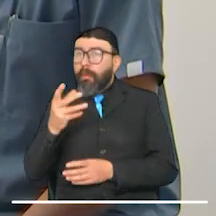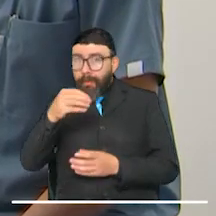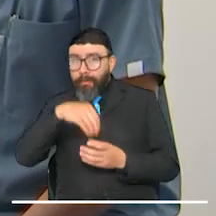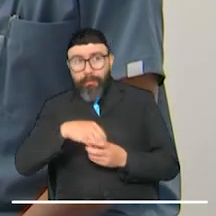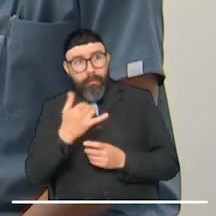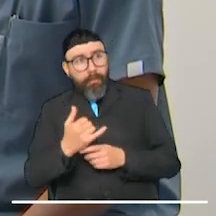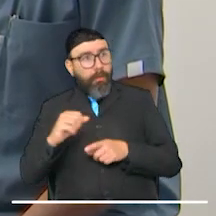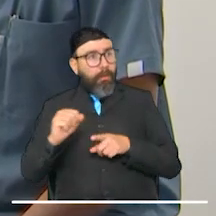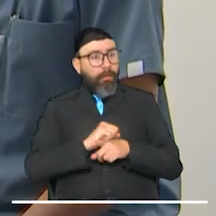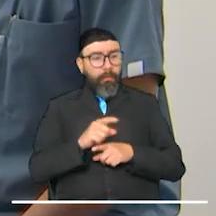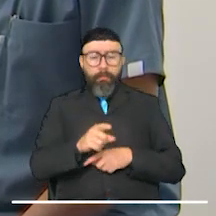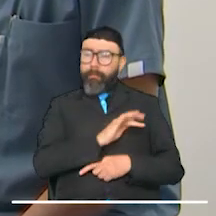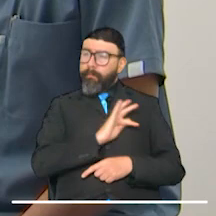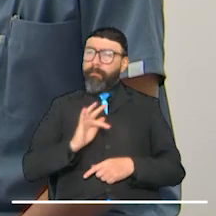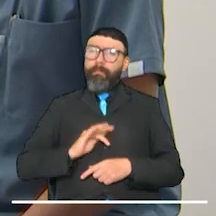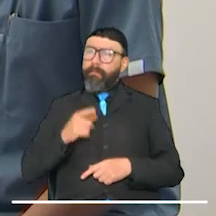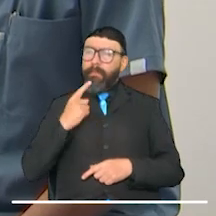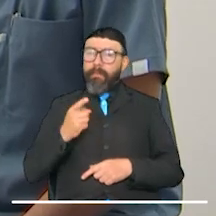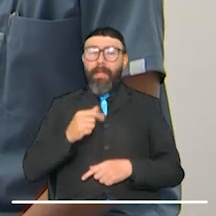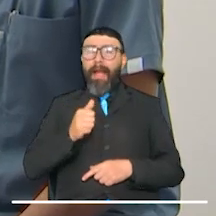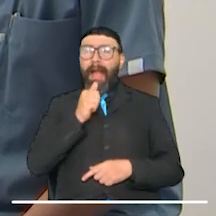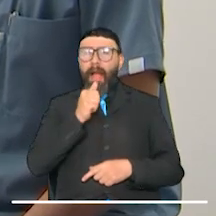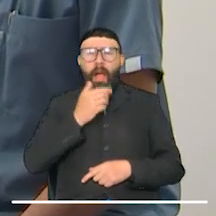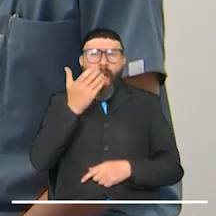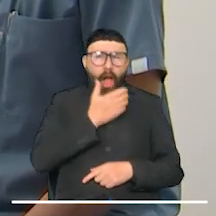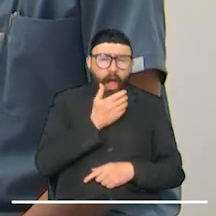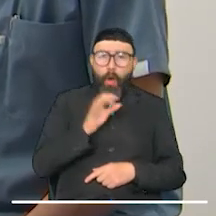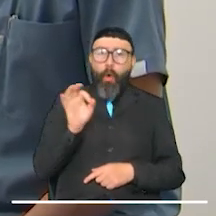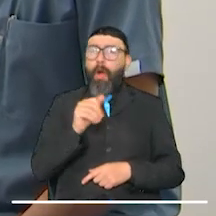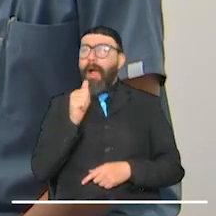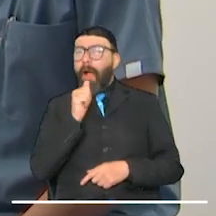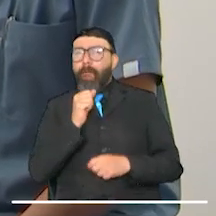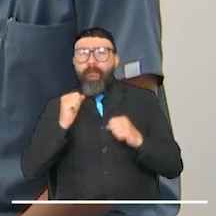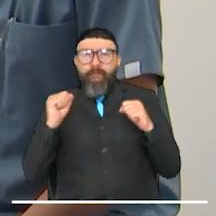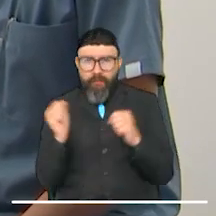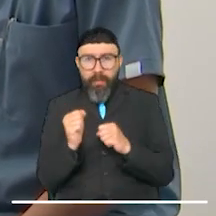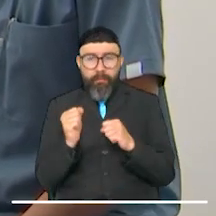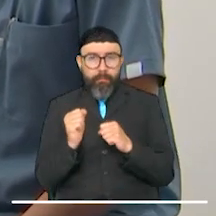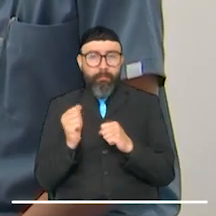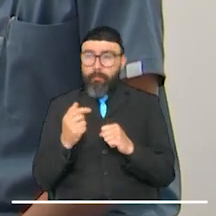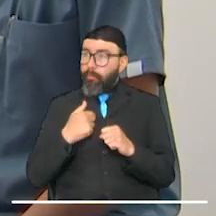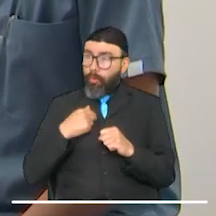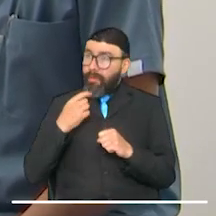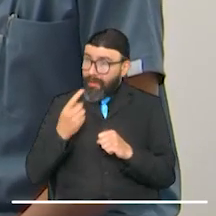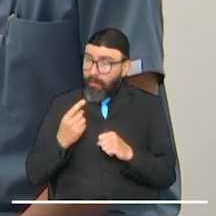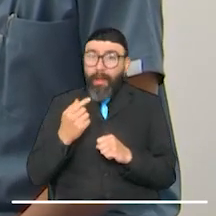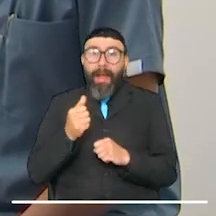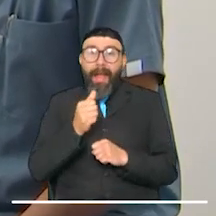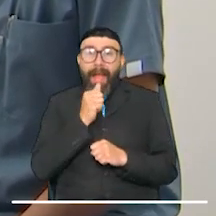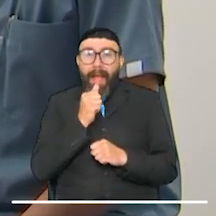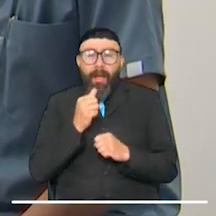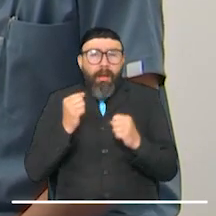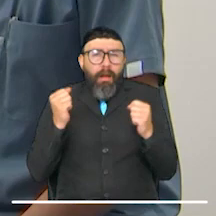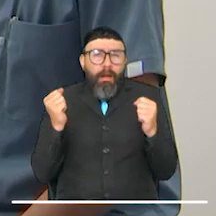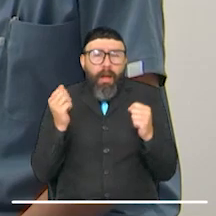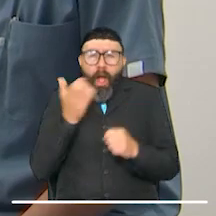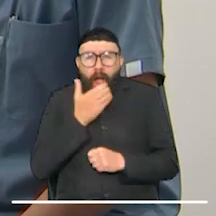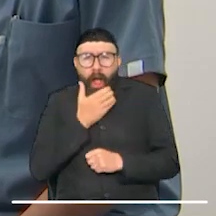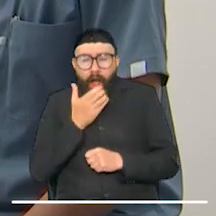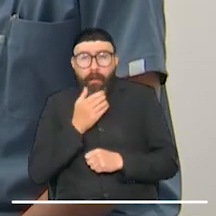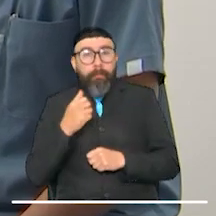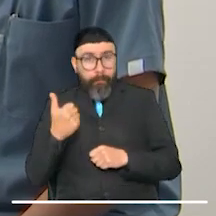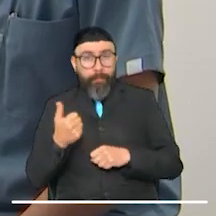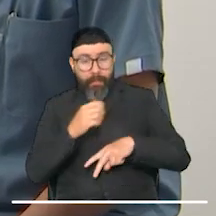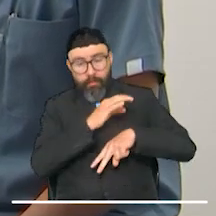parte de la fisioterapia es el uso de agua caliente o de Agua fría en el caso Yo siempre digo el agua caliente es bueno para la arteria